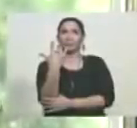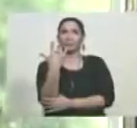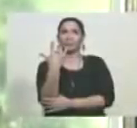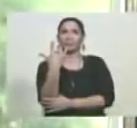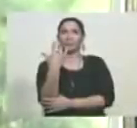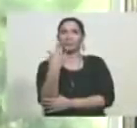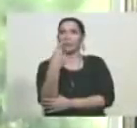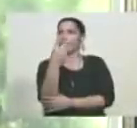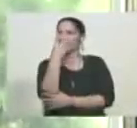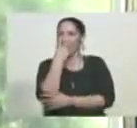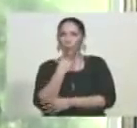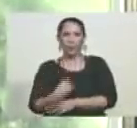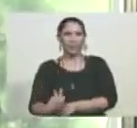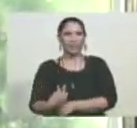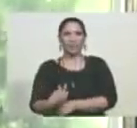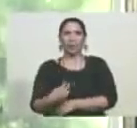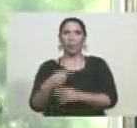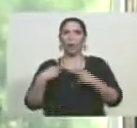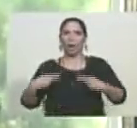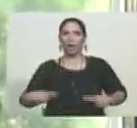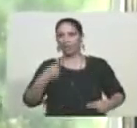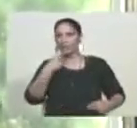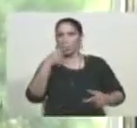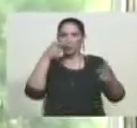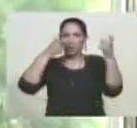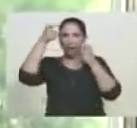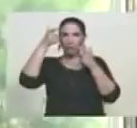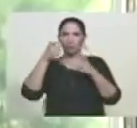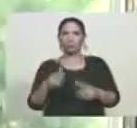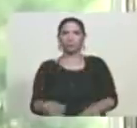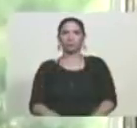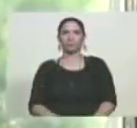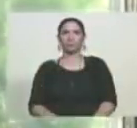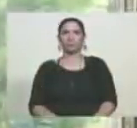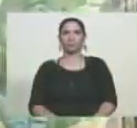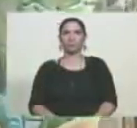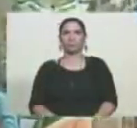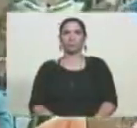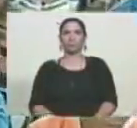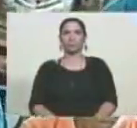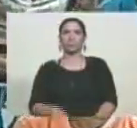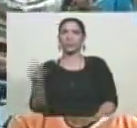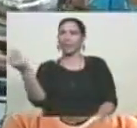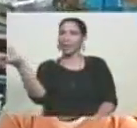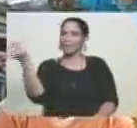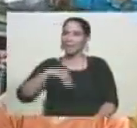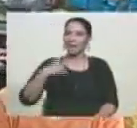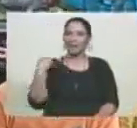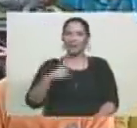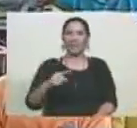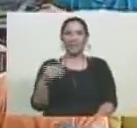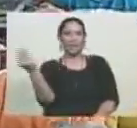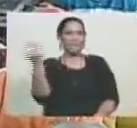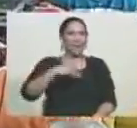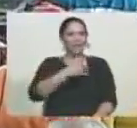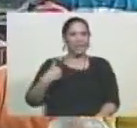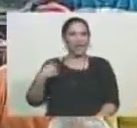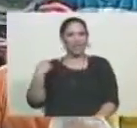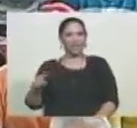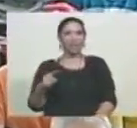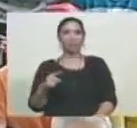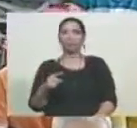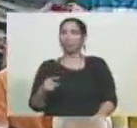Miseria humana, dijo Comandante Chávez. Miseria humana. El que más tiene, más quiere tener, y ese es un tremendo